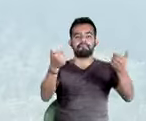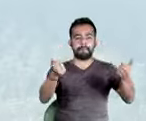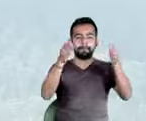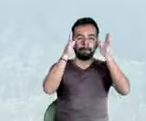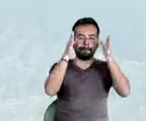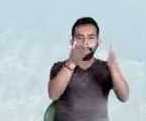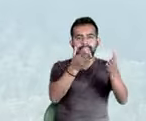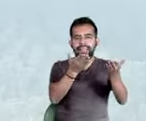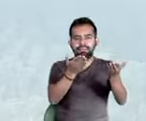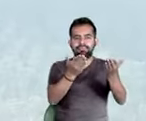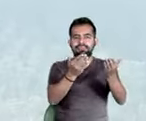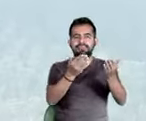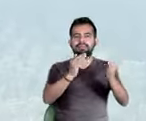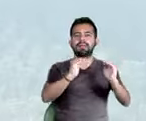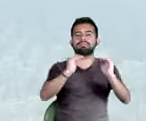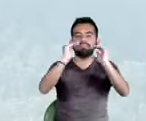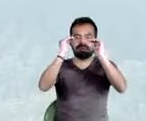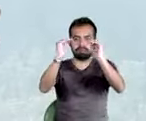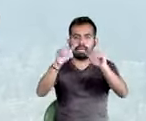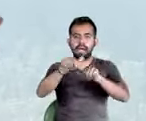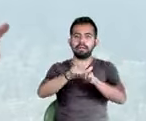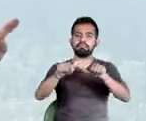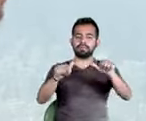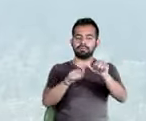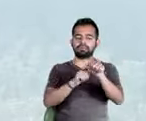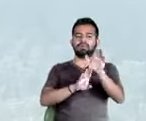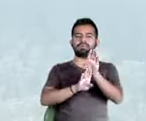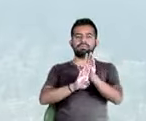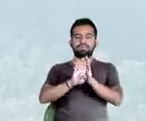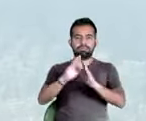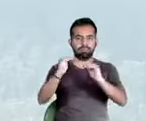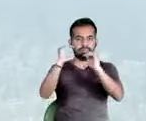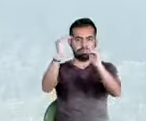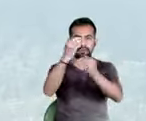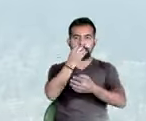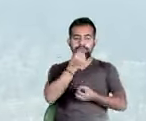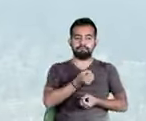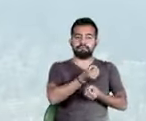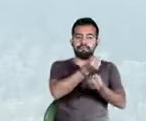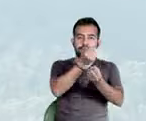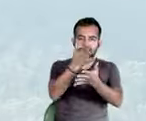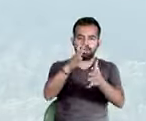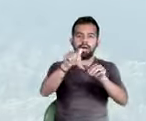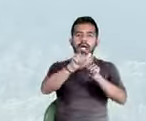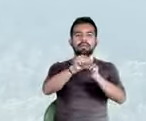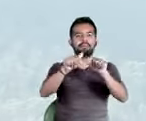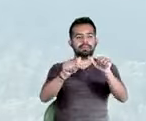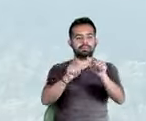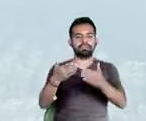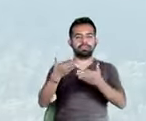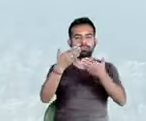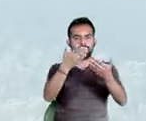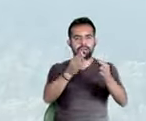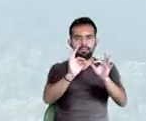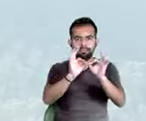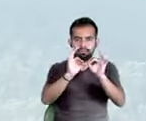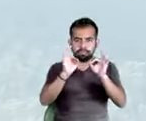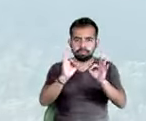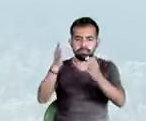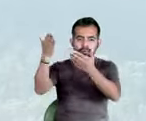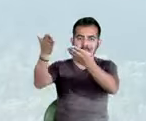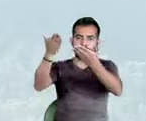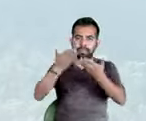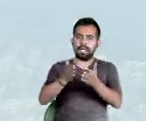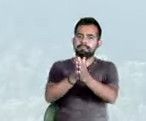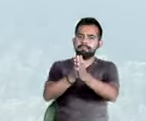regla democrática. Una administración saliente que entrega una información y una administración que entra, que se inaugura, que recibe, que